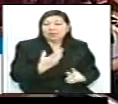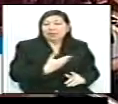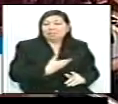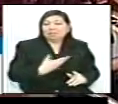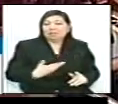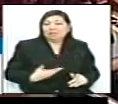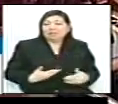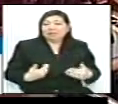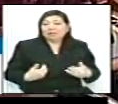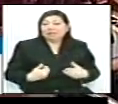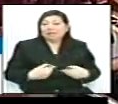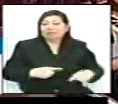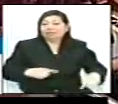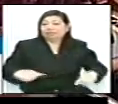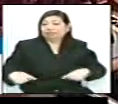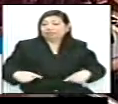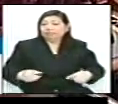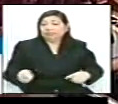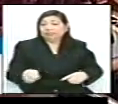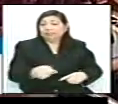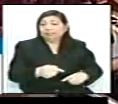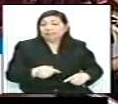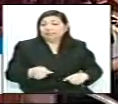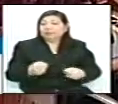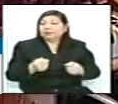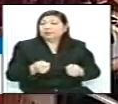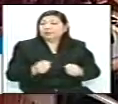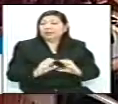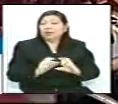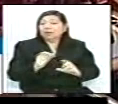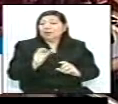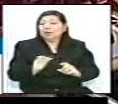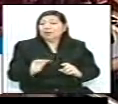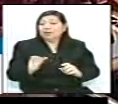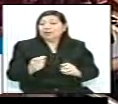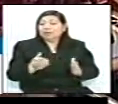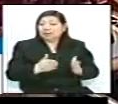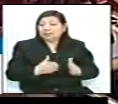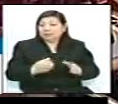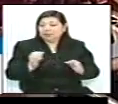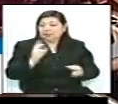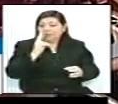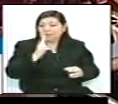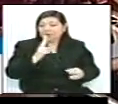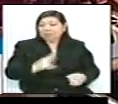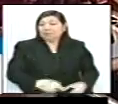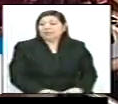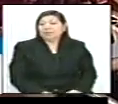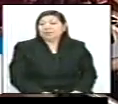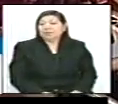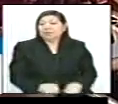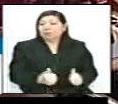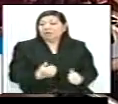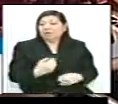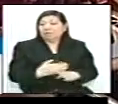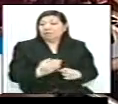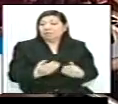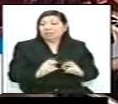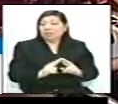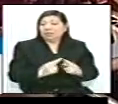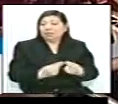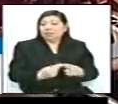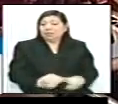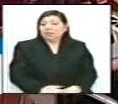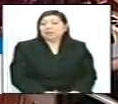presidente tiene a su cargo la dirección de los debates y la prerrogativa de exigir a los congresistas que se conduzcan con respeto y buenas maneras durante las